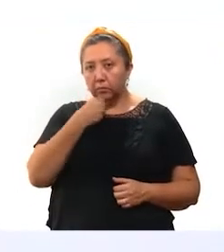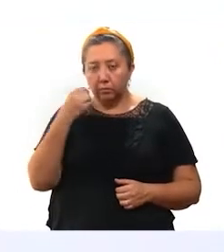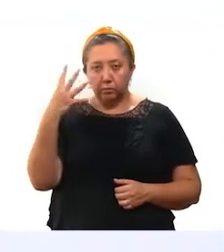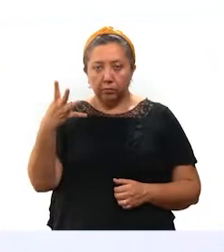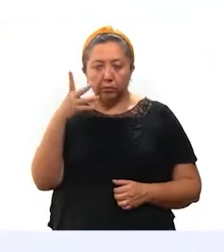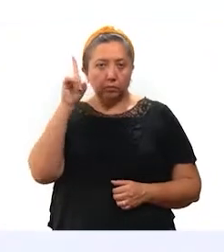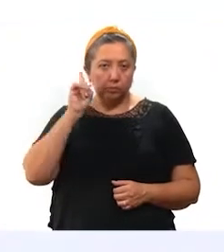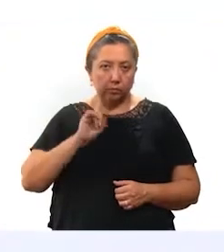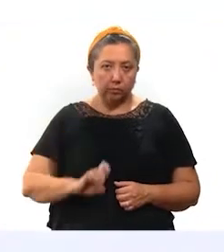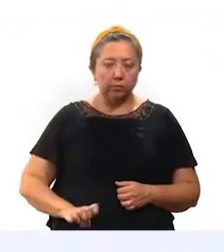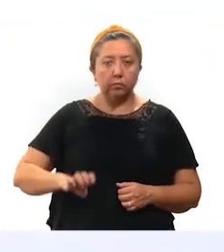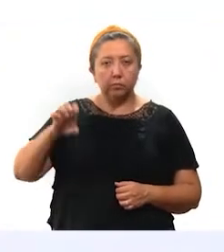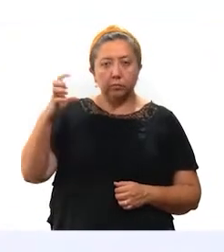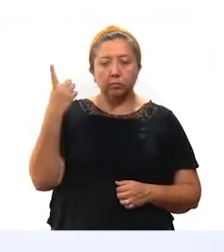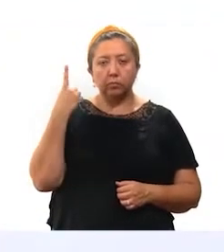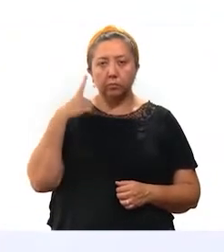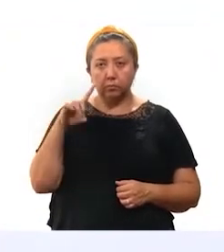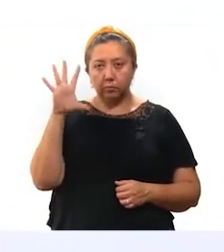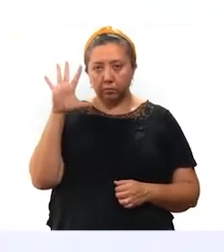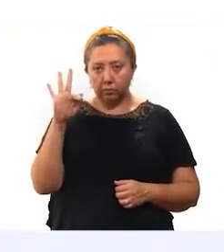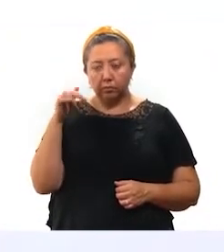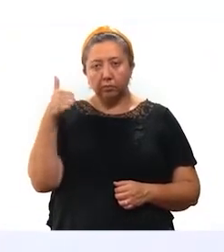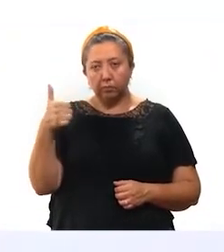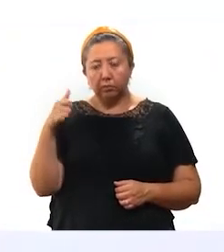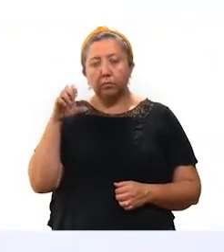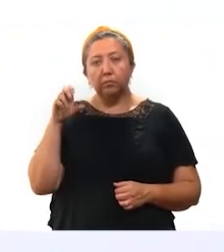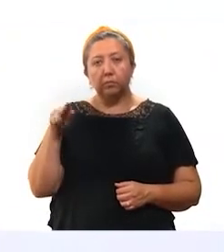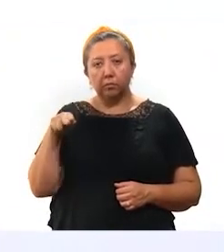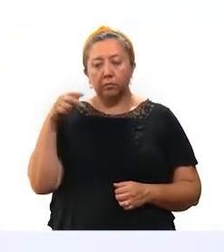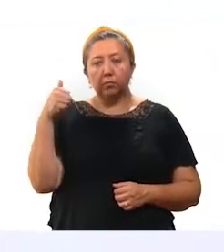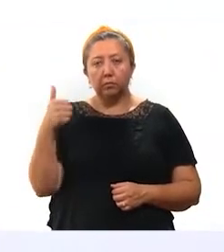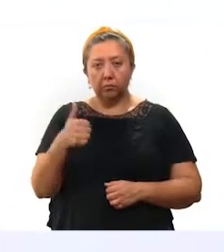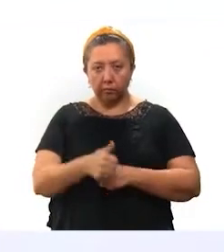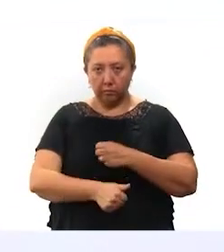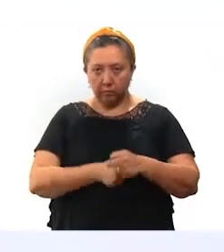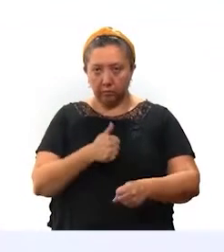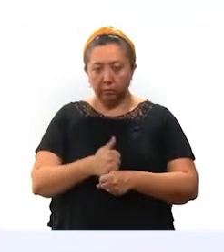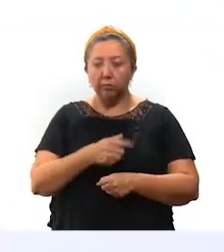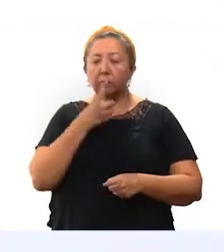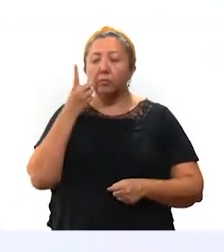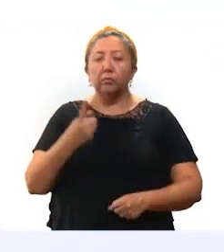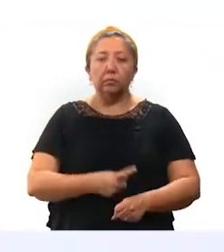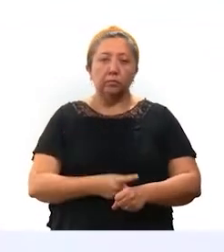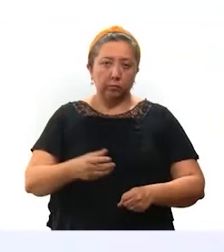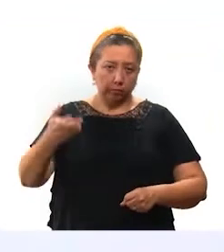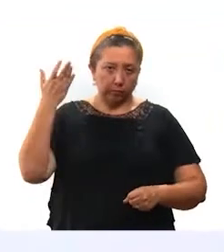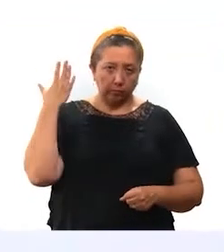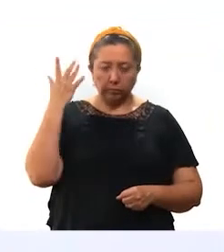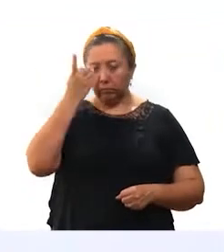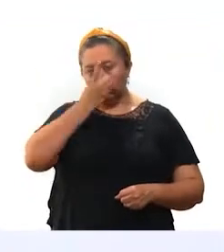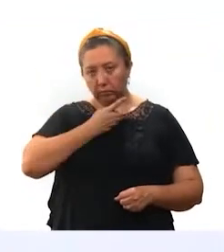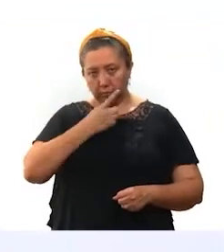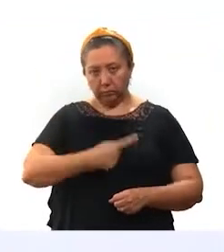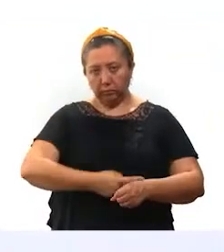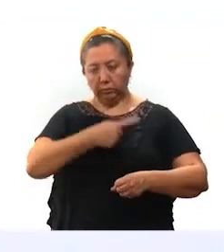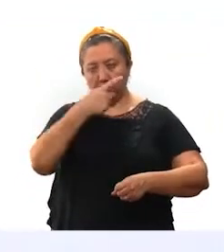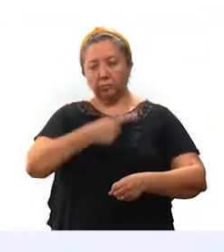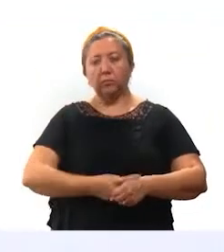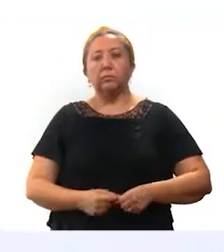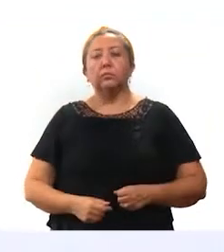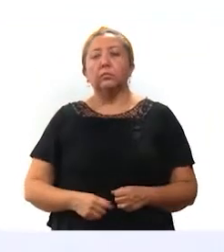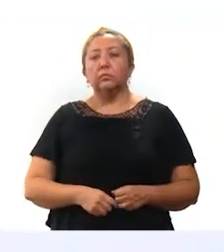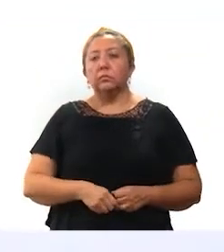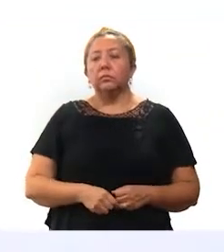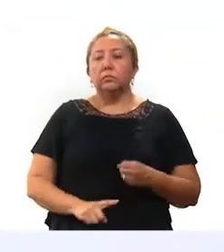y 4 mujeres de un rango de edad de 46 a 86 años. Sus principales enfermedades fueron diabetes, hipertensión